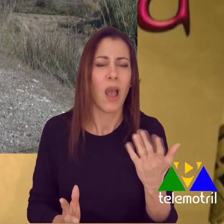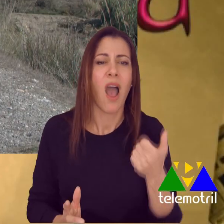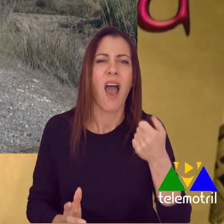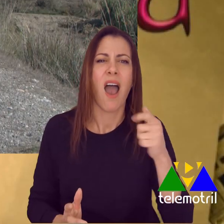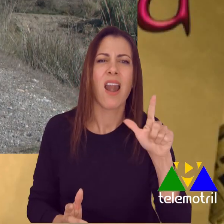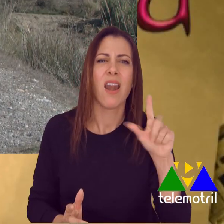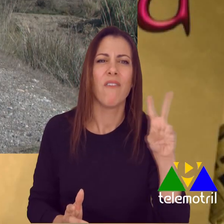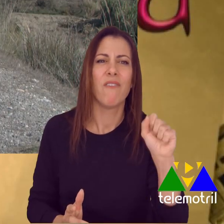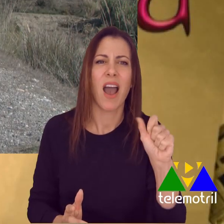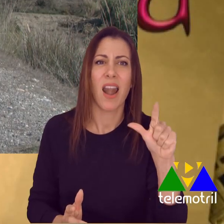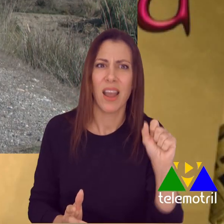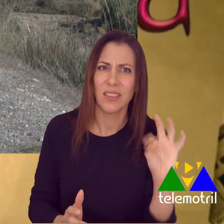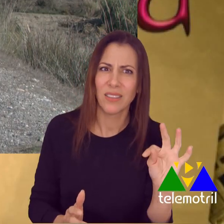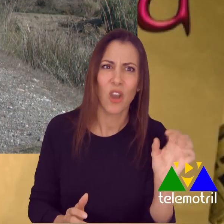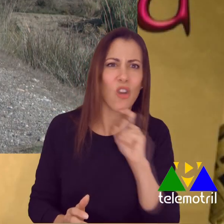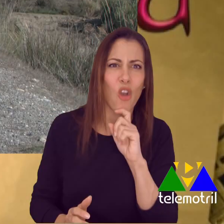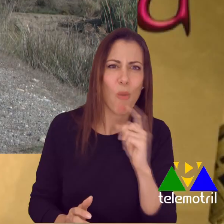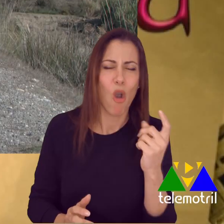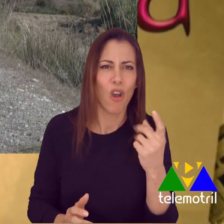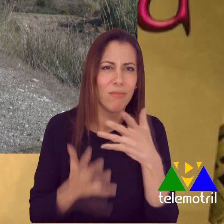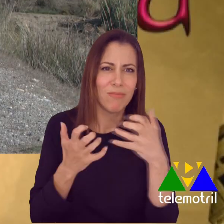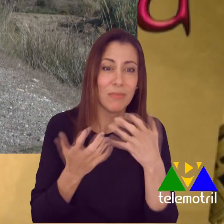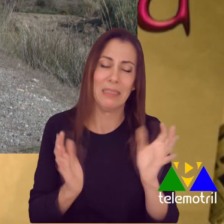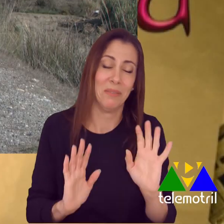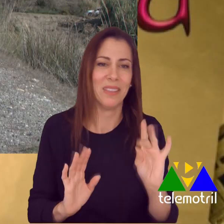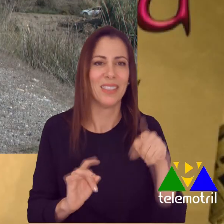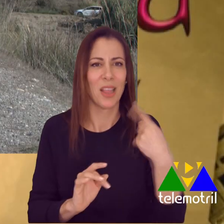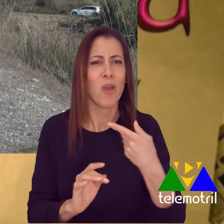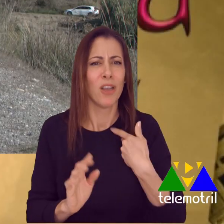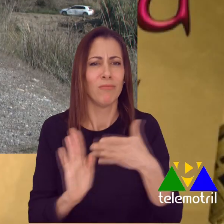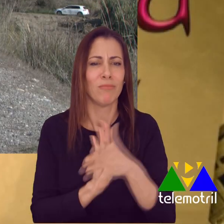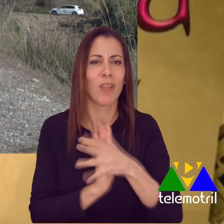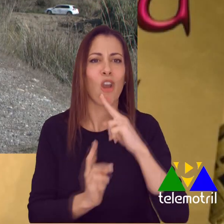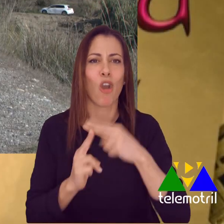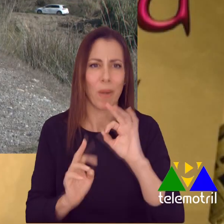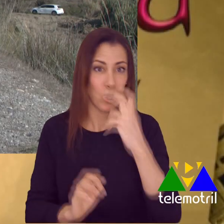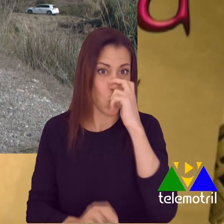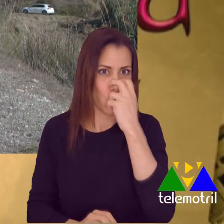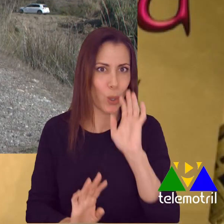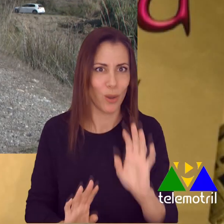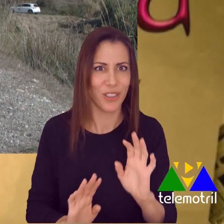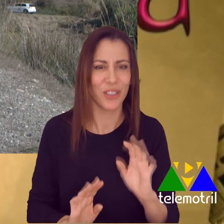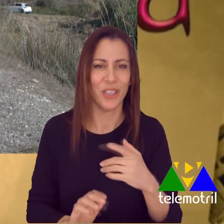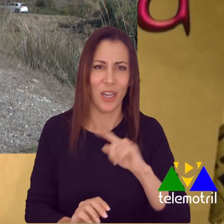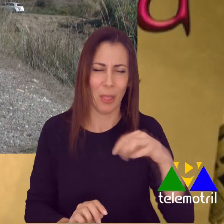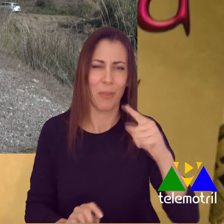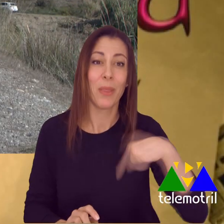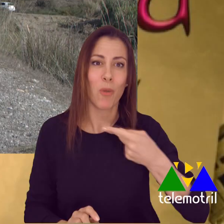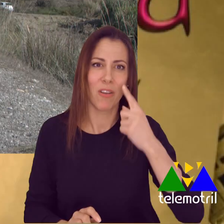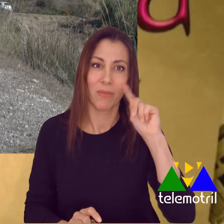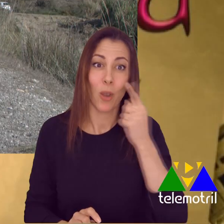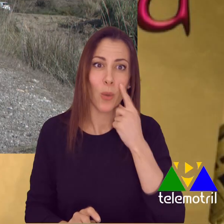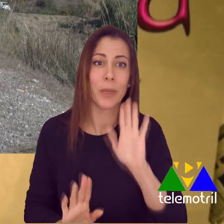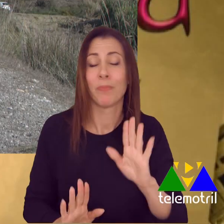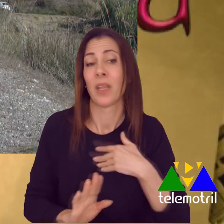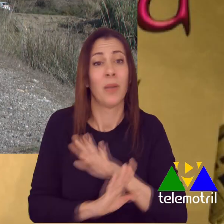balat. Y la importancia de los balates, y que tenemos muchos y muchos nombres también curiosos, ¿no? Lo vamos a descubrir.